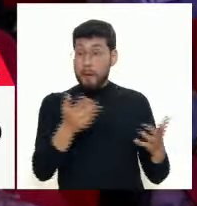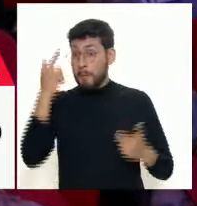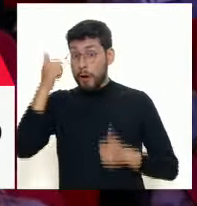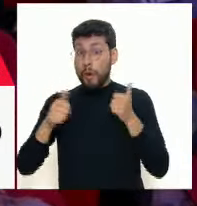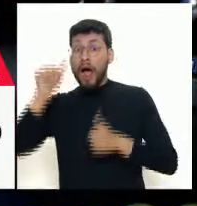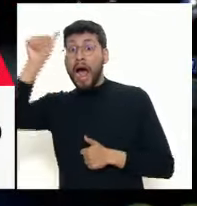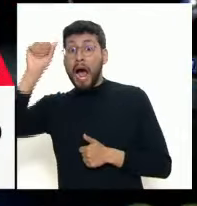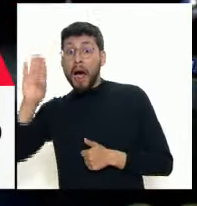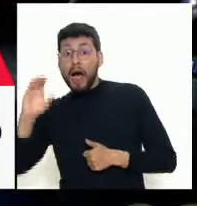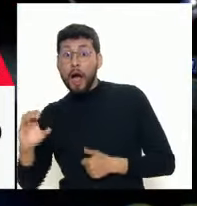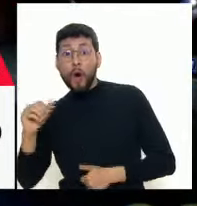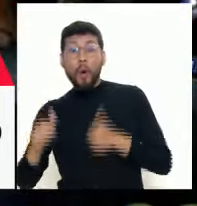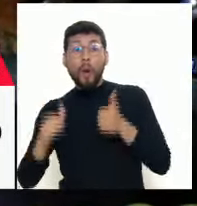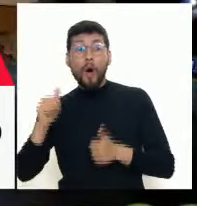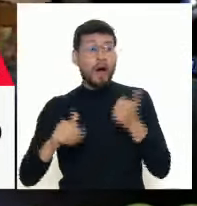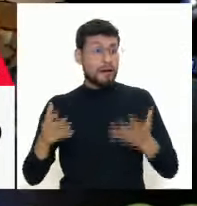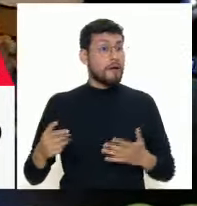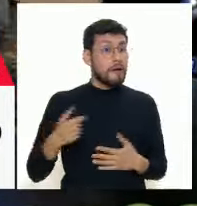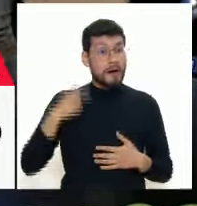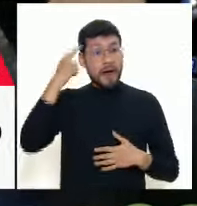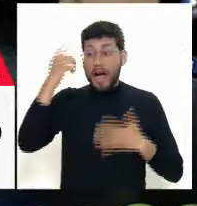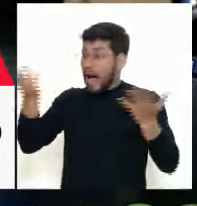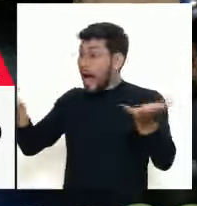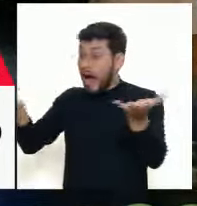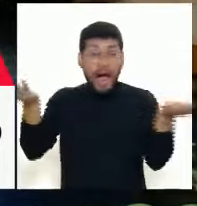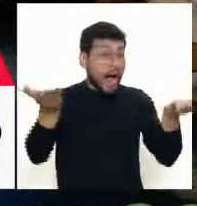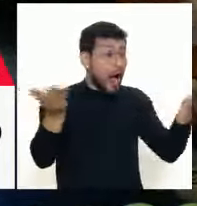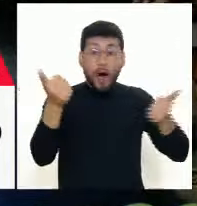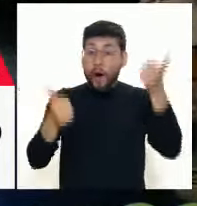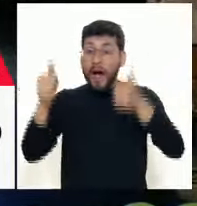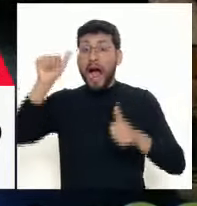creen? ¿La A, la B o la C? Yo la verdad pienso,